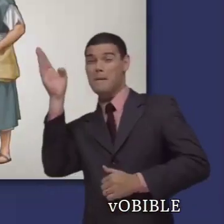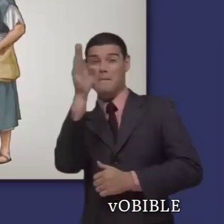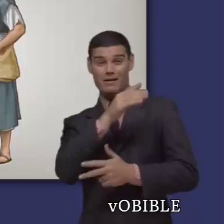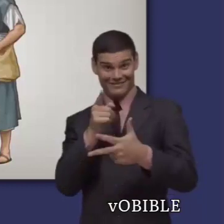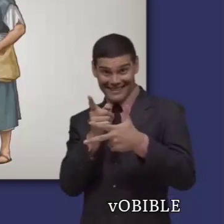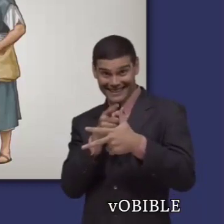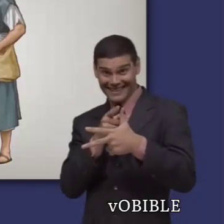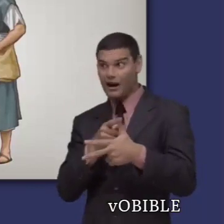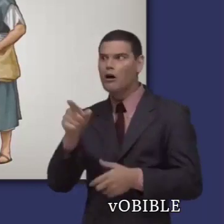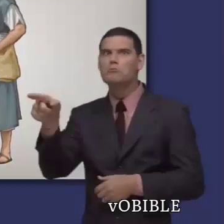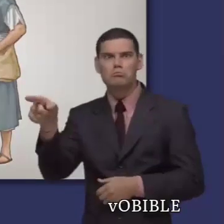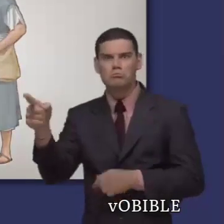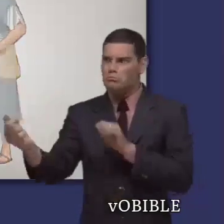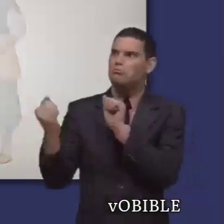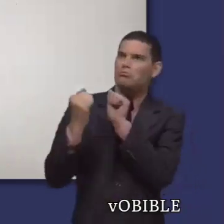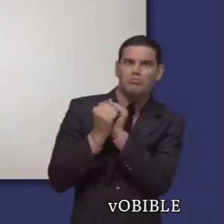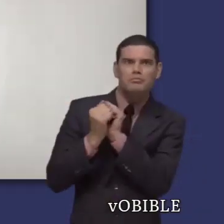primer viaje misional.